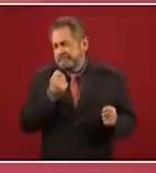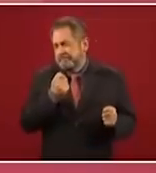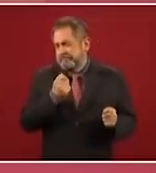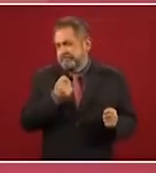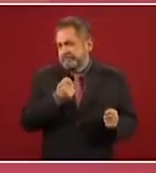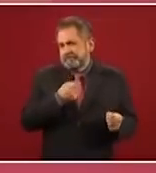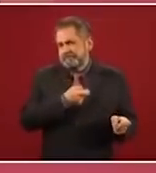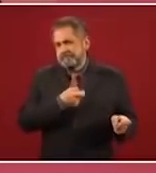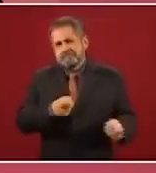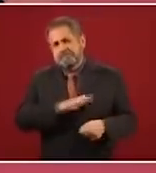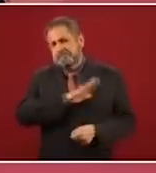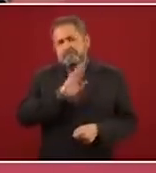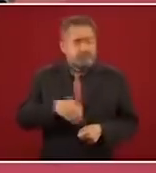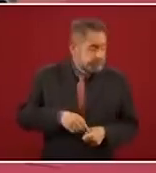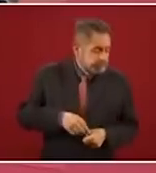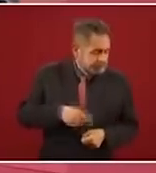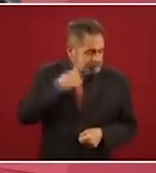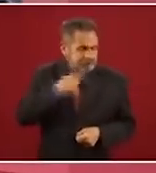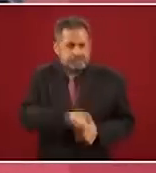rematar.